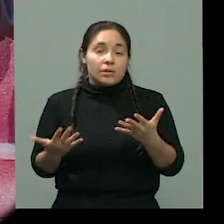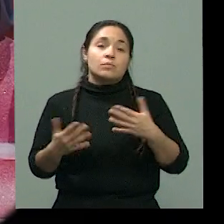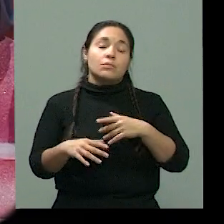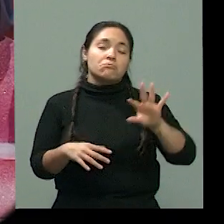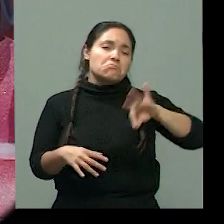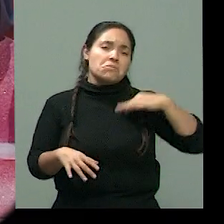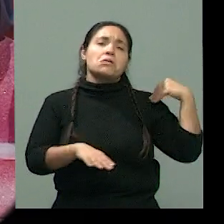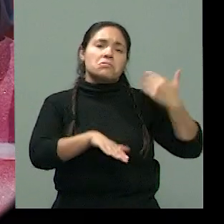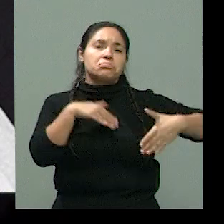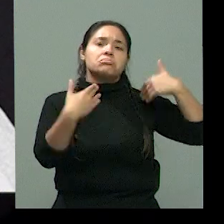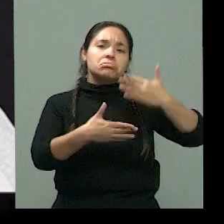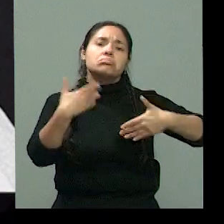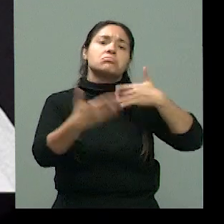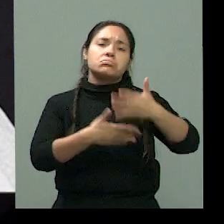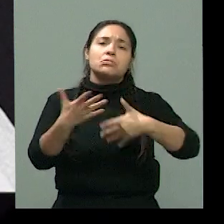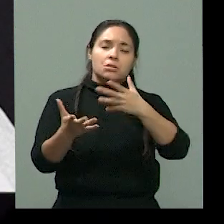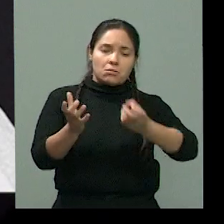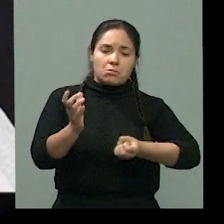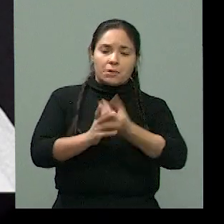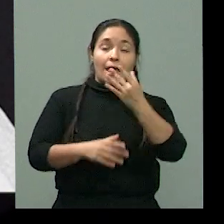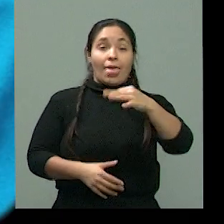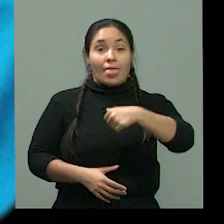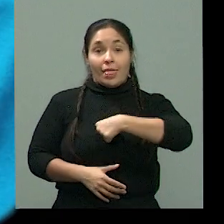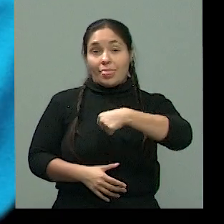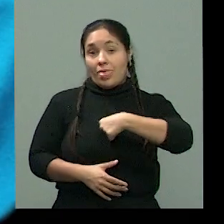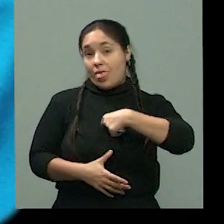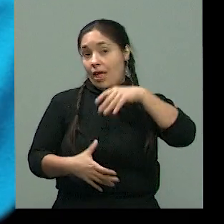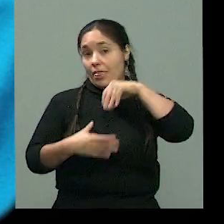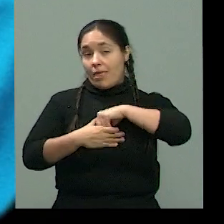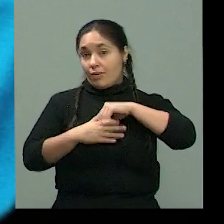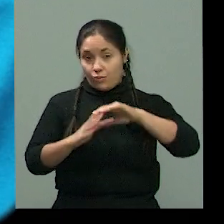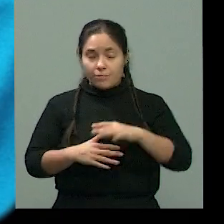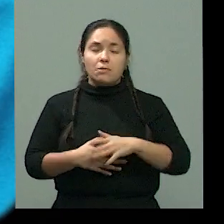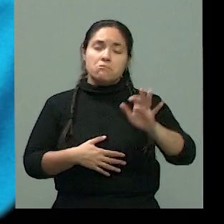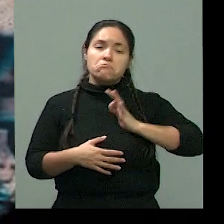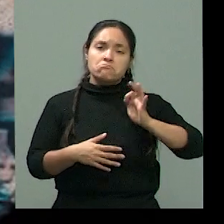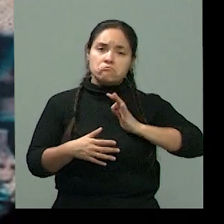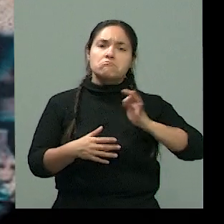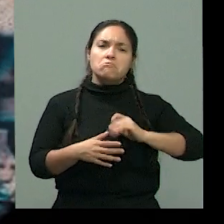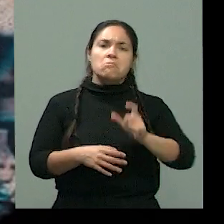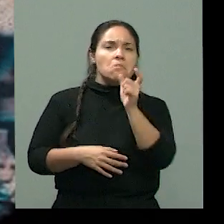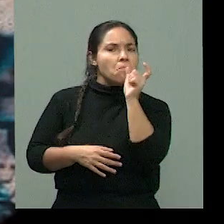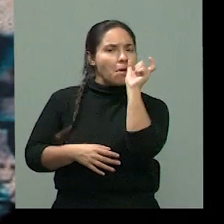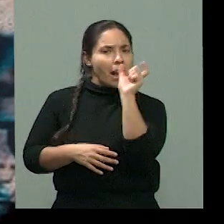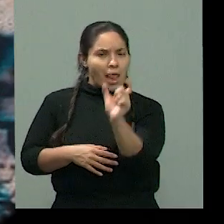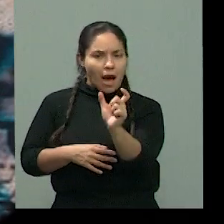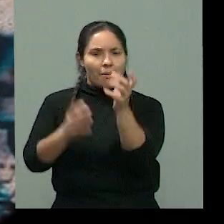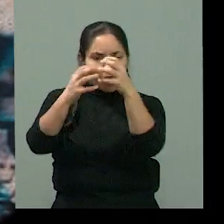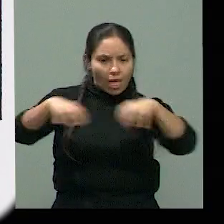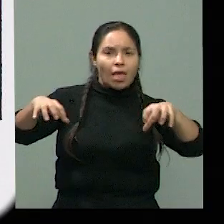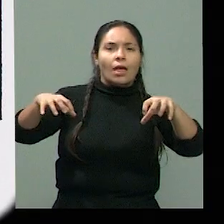largo de la vida construyendo nuestra identidad. En los últimos años apareció un nombre para este tipo de